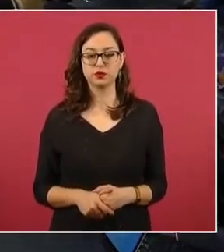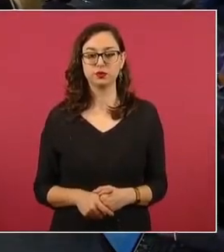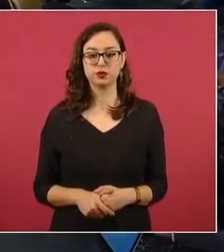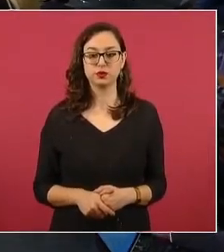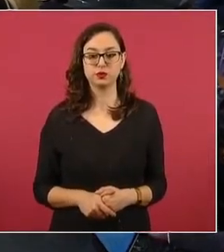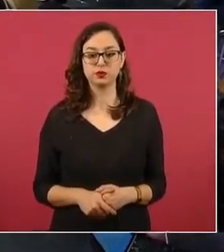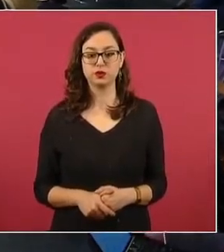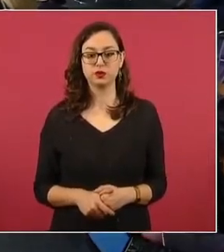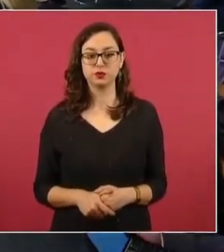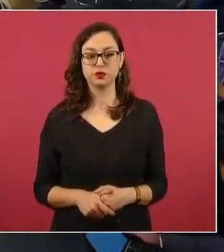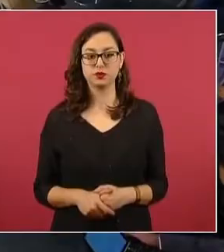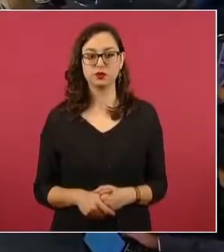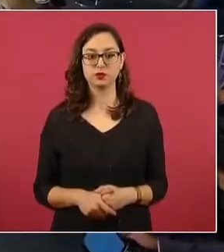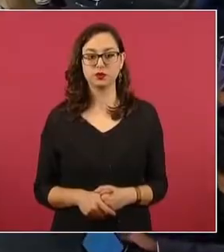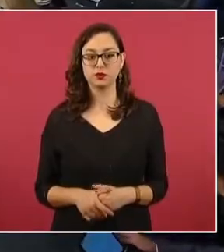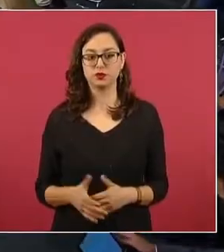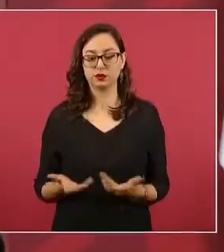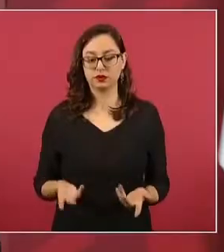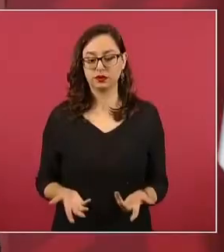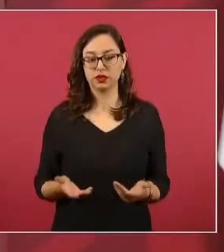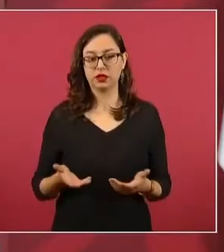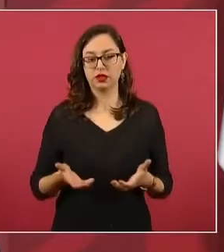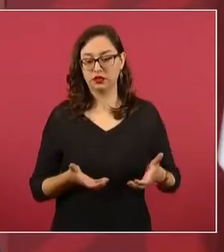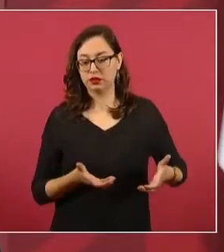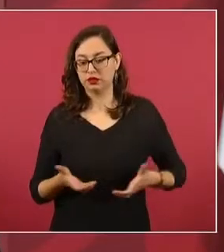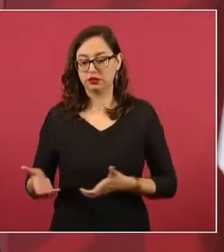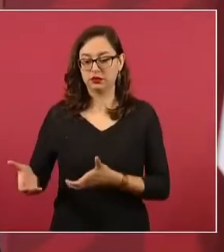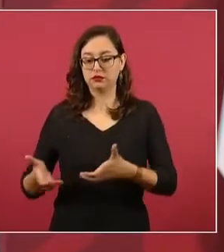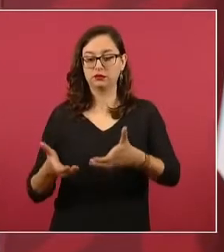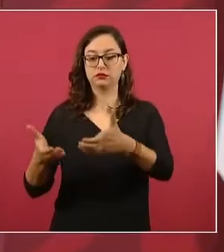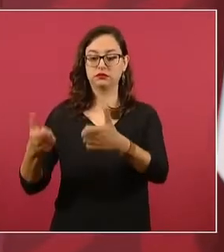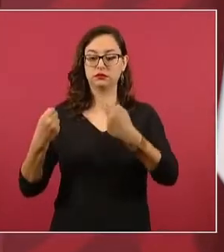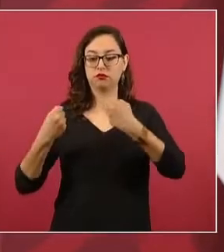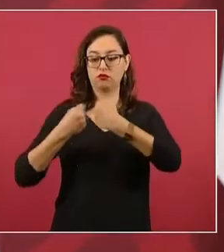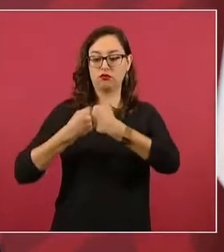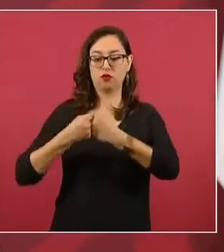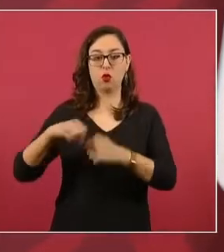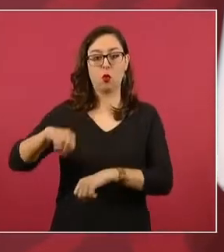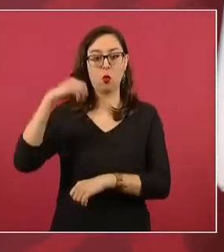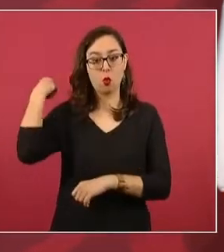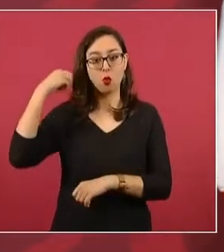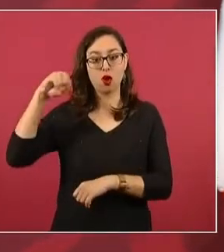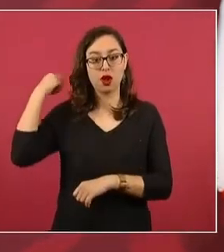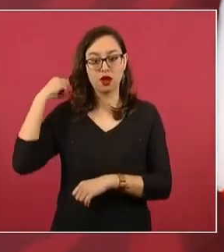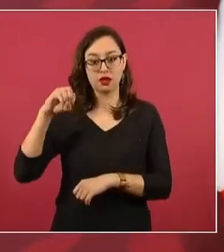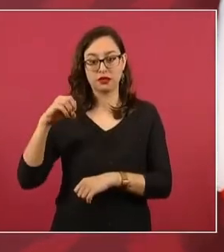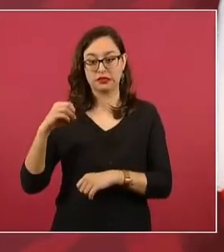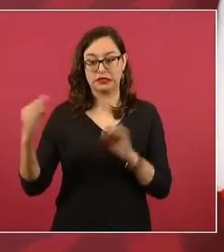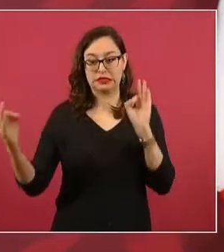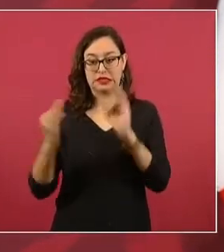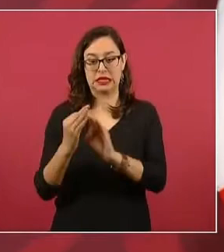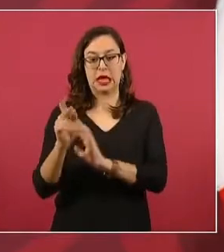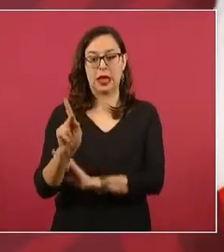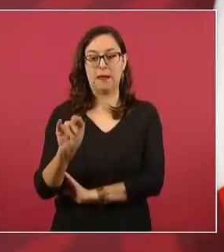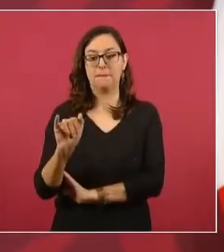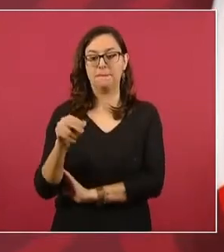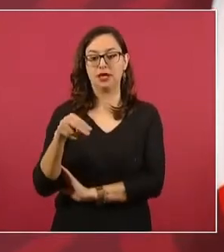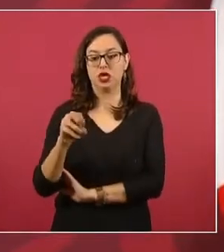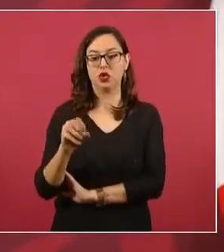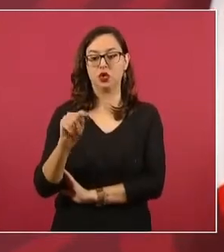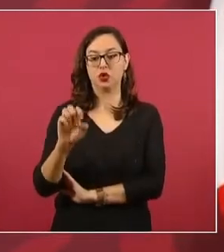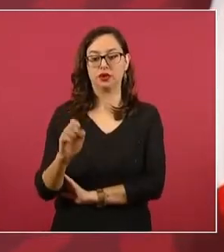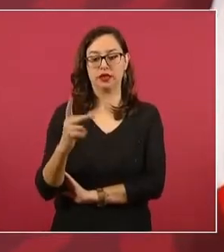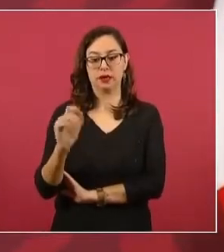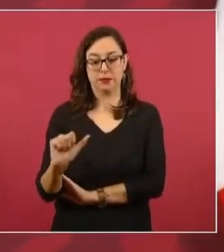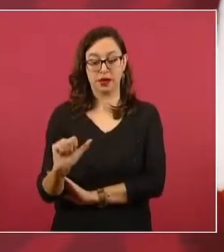límites con Oaxaca, ya muy cerca de Pinotepa. La carretera que